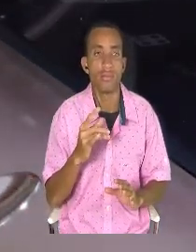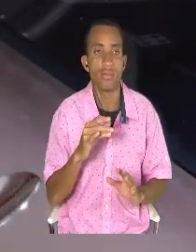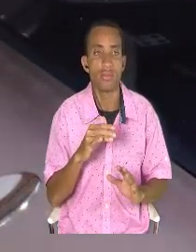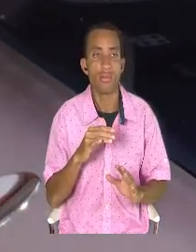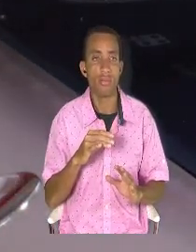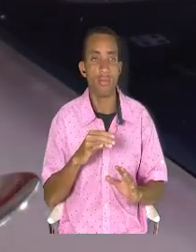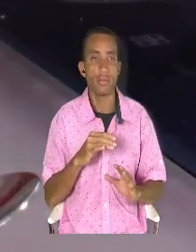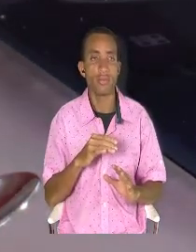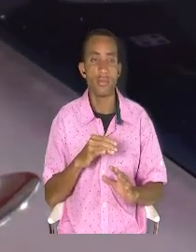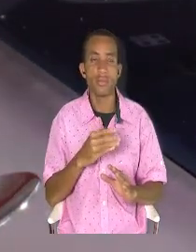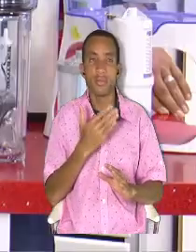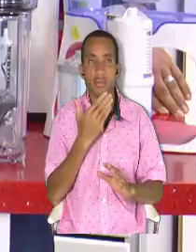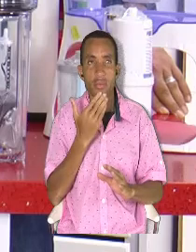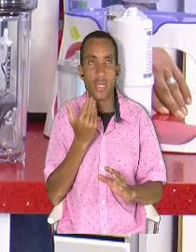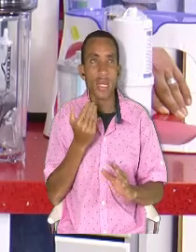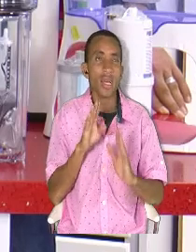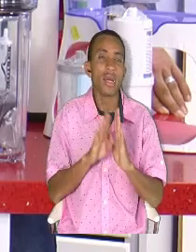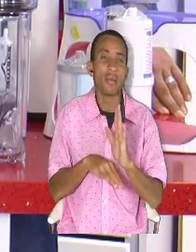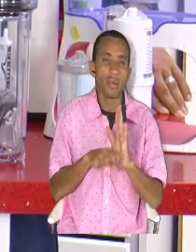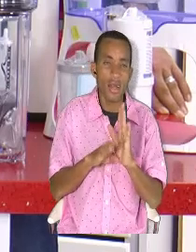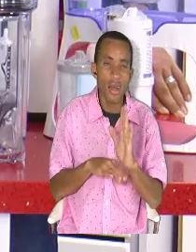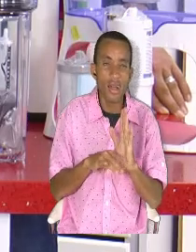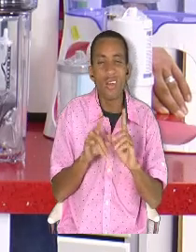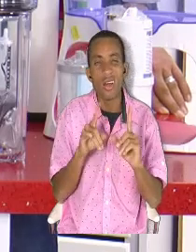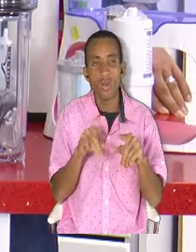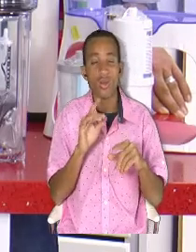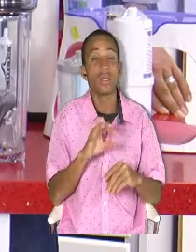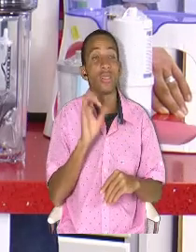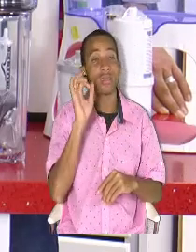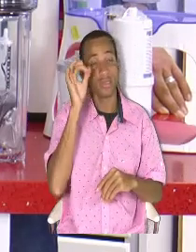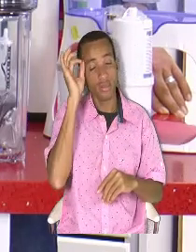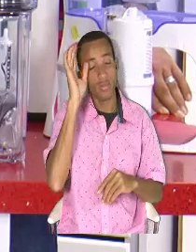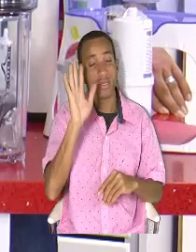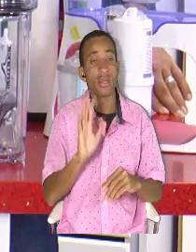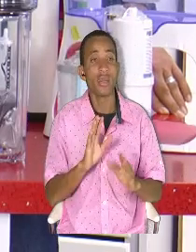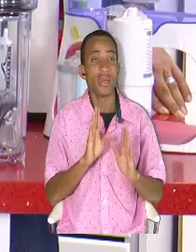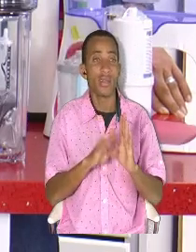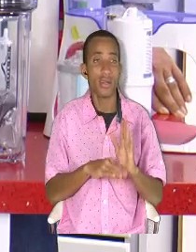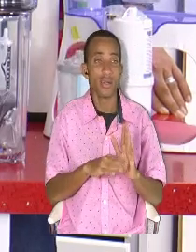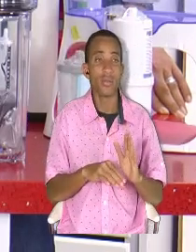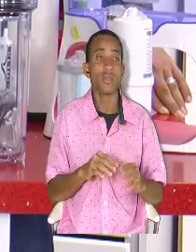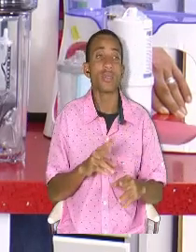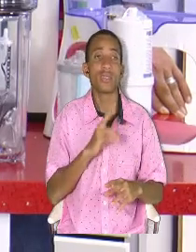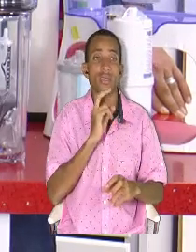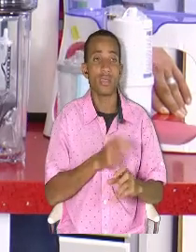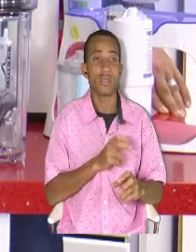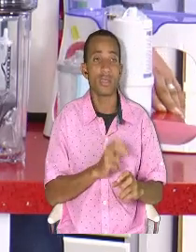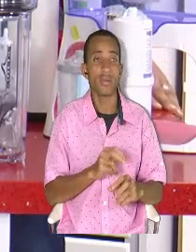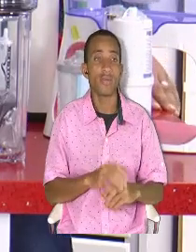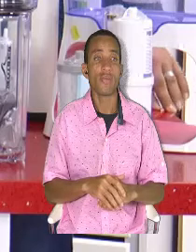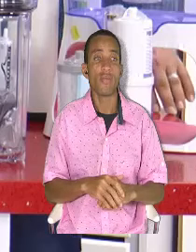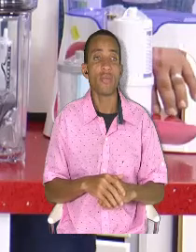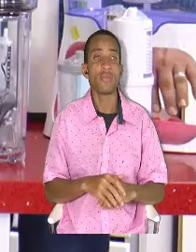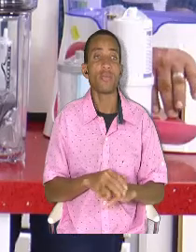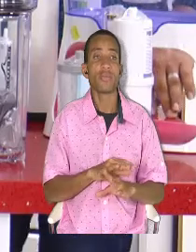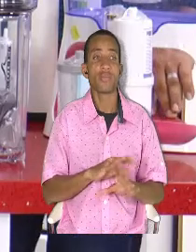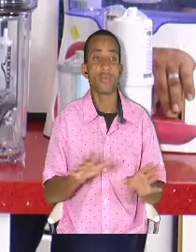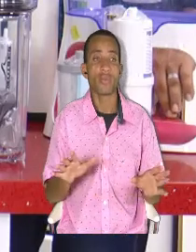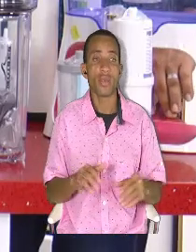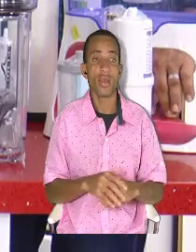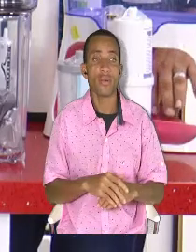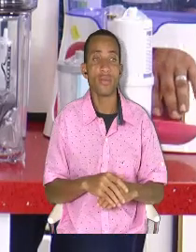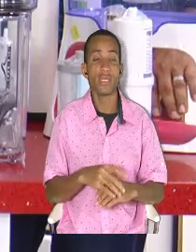que sean económicos, y recuerden que a veces lo económico sale costoso, ¿sí? Sí, sí. La idea no es que nos sobrepasemos con nuestros